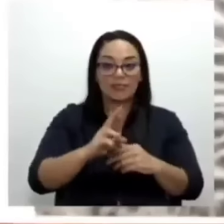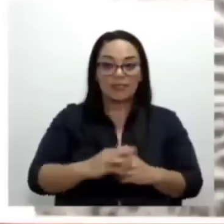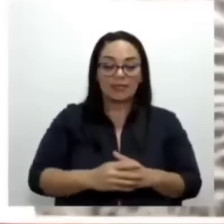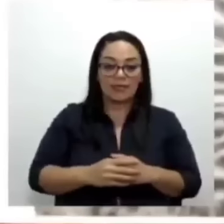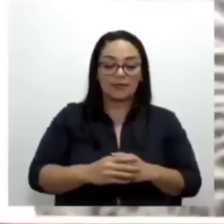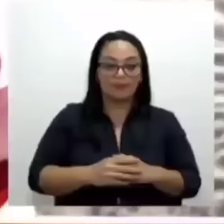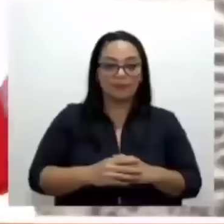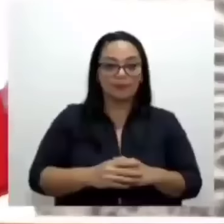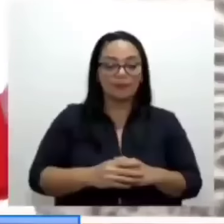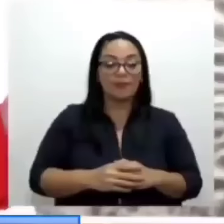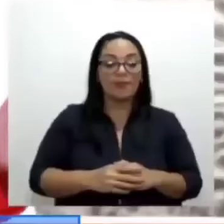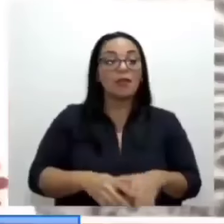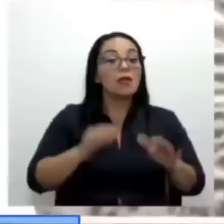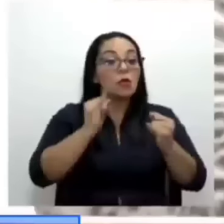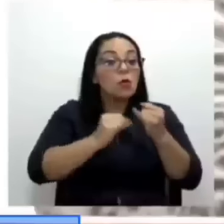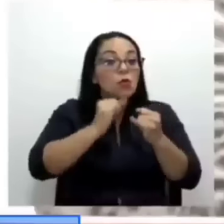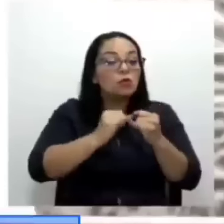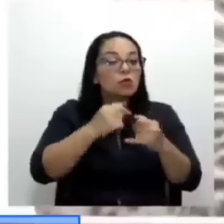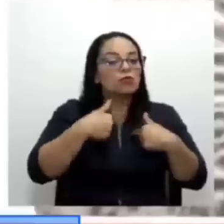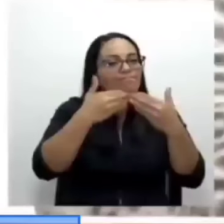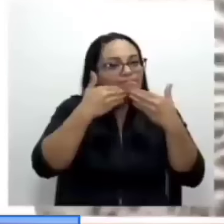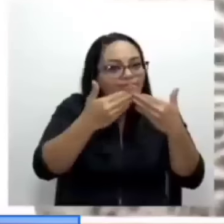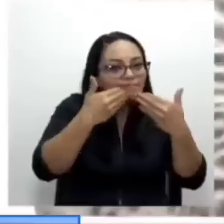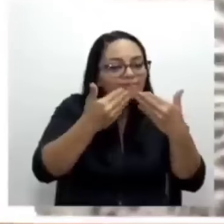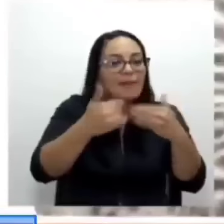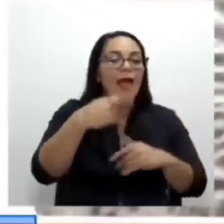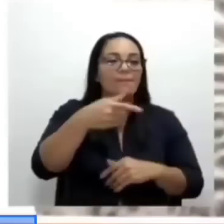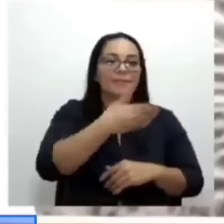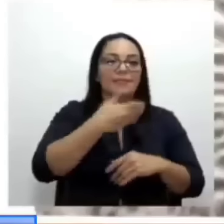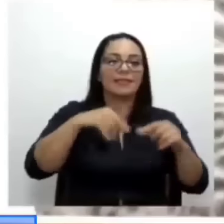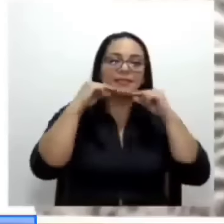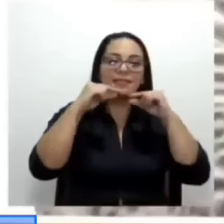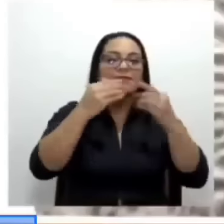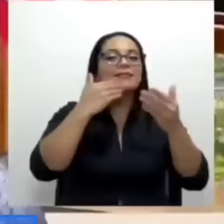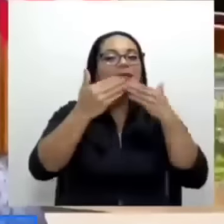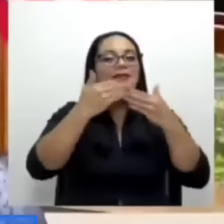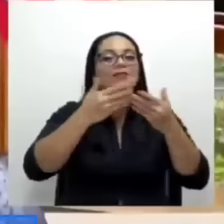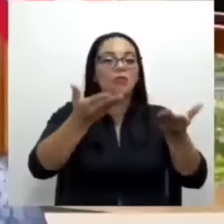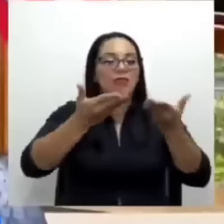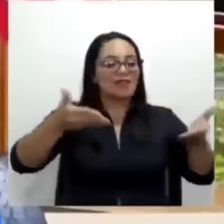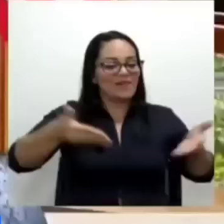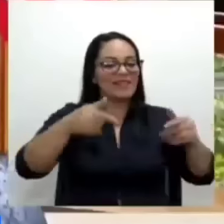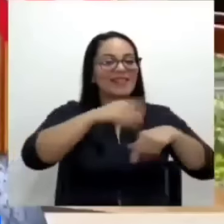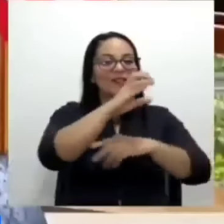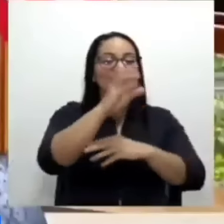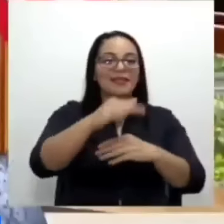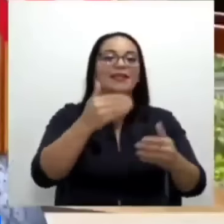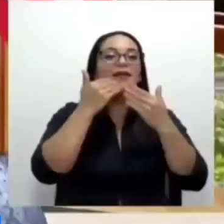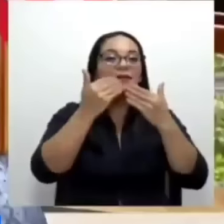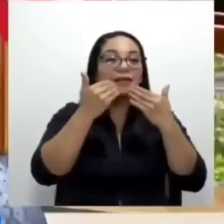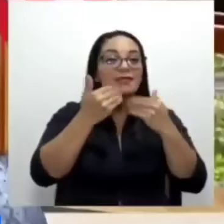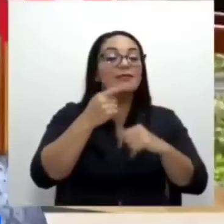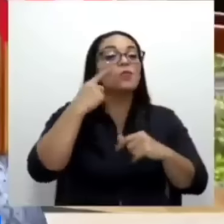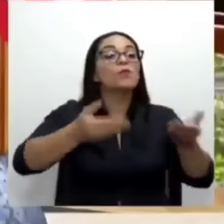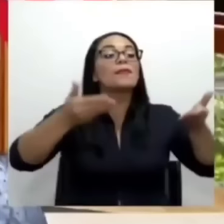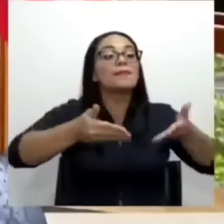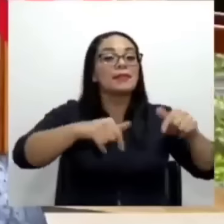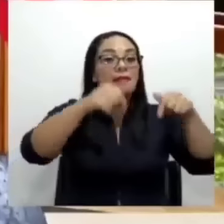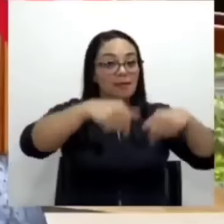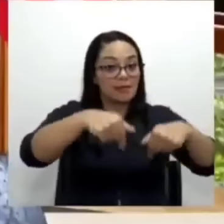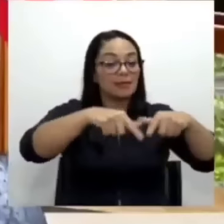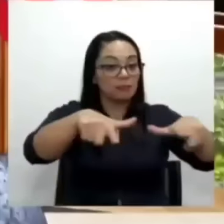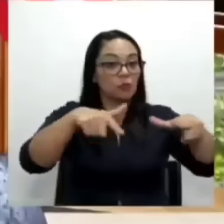Y en conclusión, solo quiero agradecer al presidente Chávez, gracias por la bienvenida a Costa Rica, gracias por la bienvenida aquí hoy